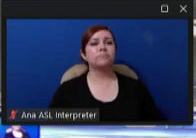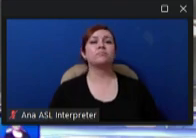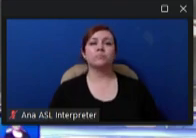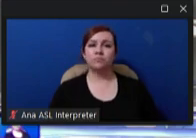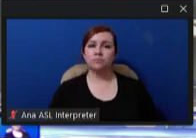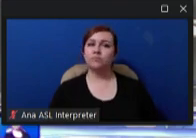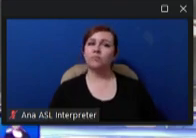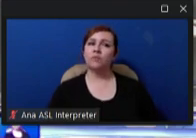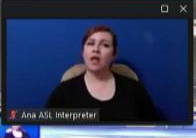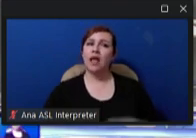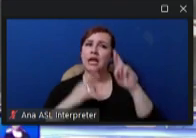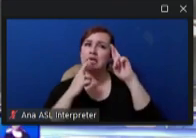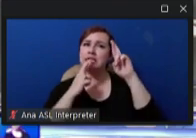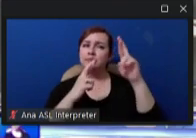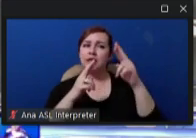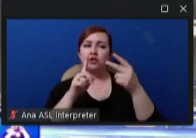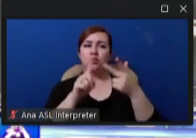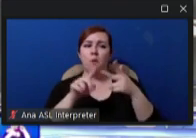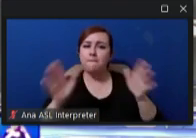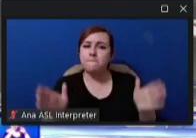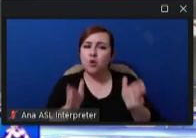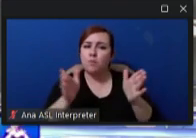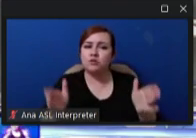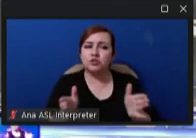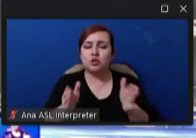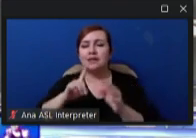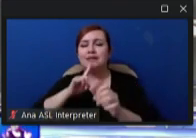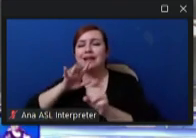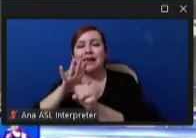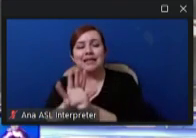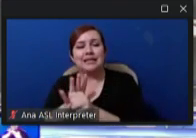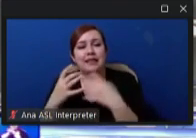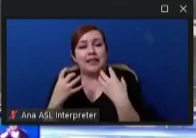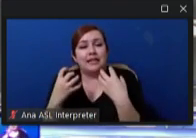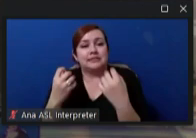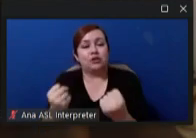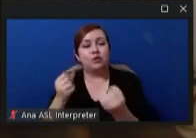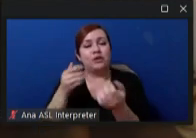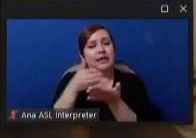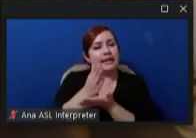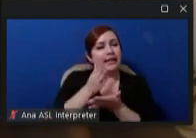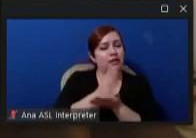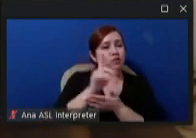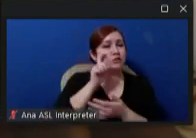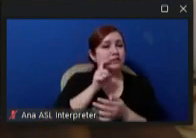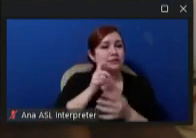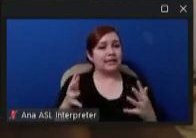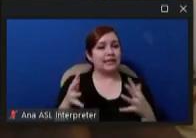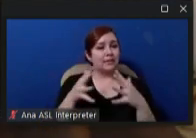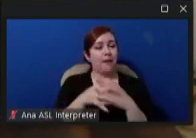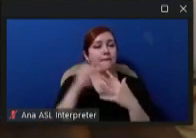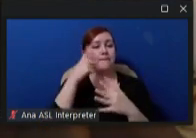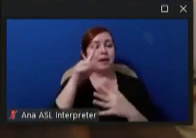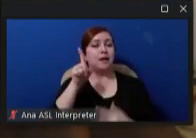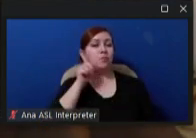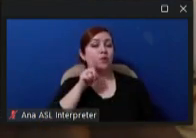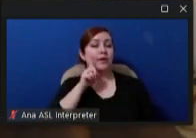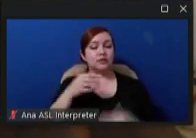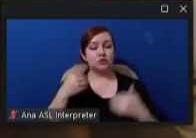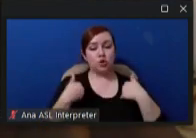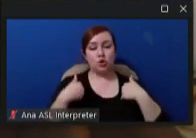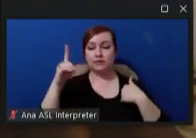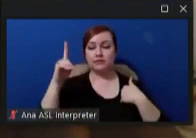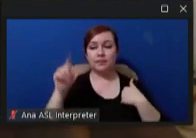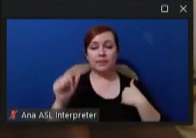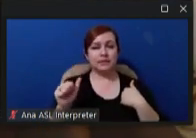la promoción y la garantía de la salud y los derechos sexuales y reproductivos de las mujeres con discapacidad no solamente